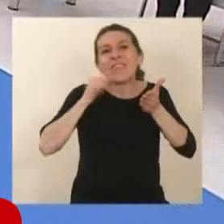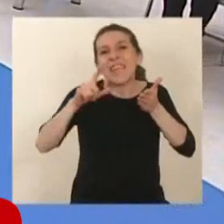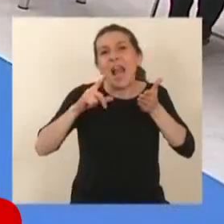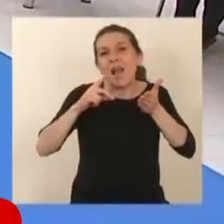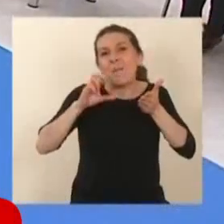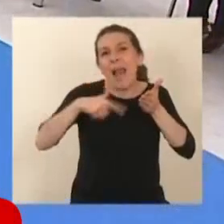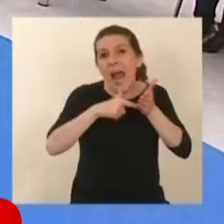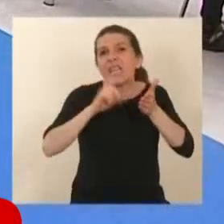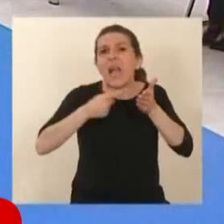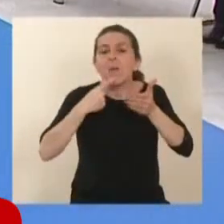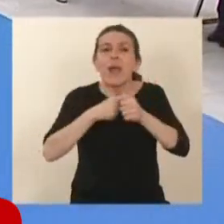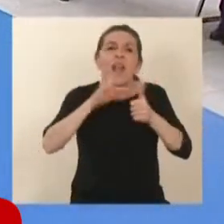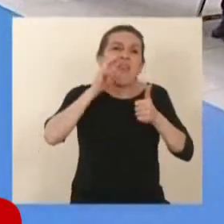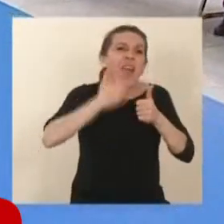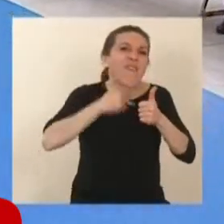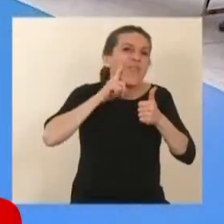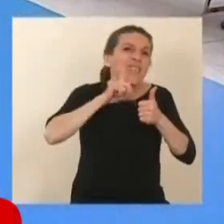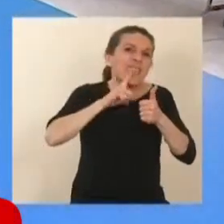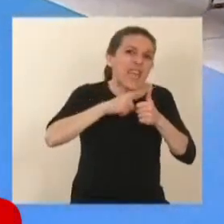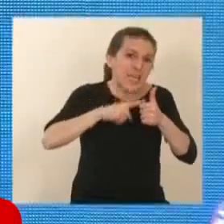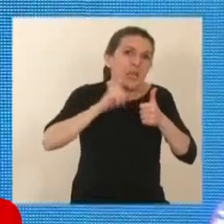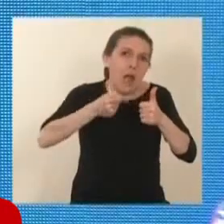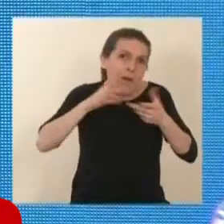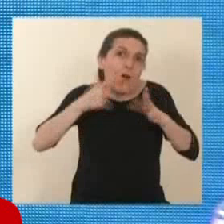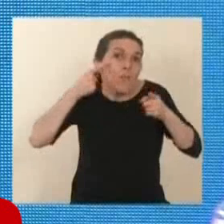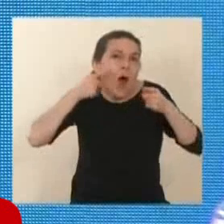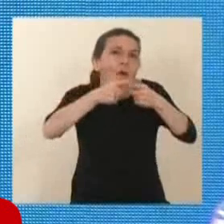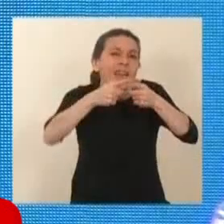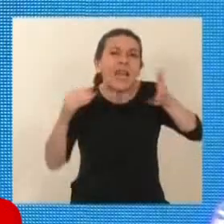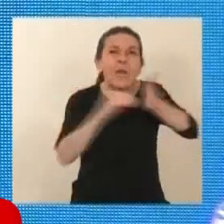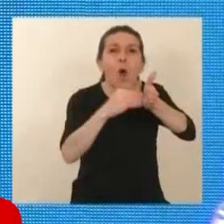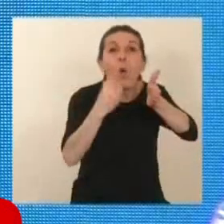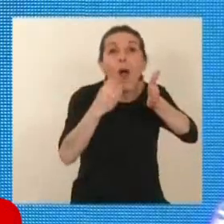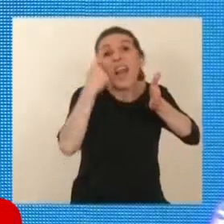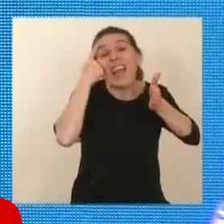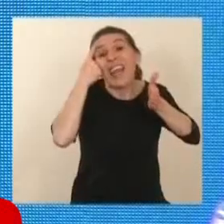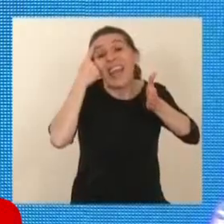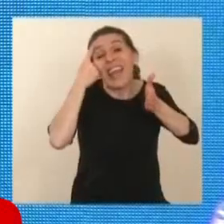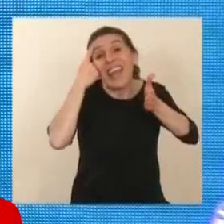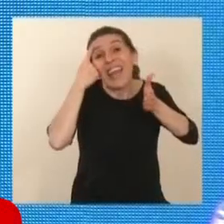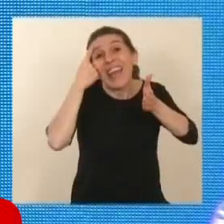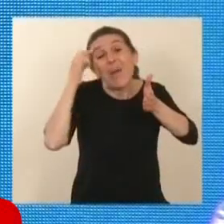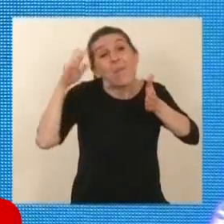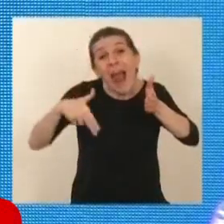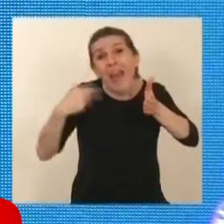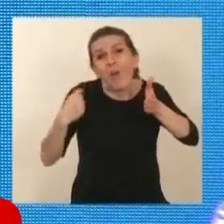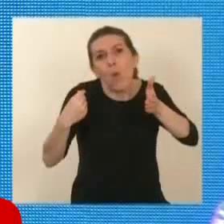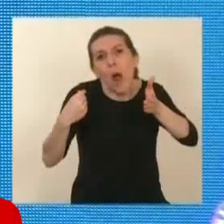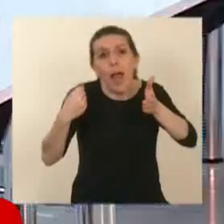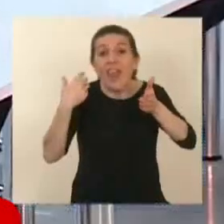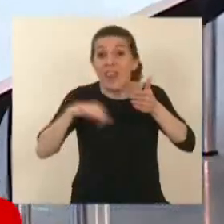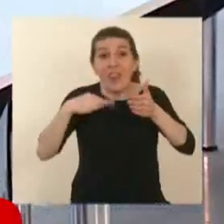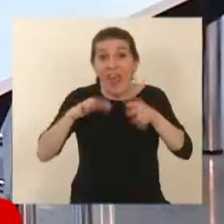y el déficit fiscal primario al que se apunta tiene que ver con la idea de que tiene que ser